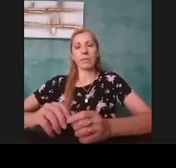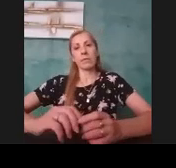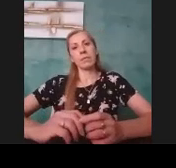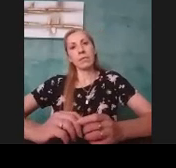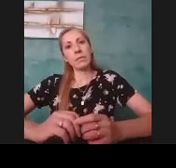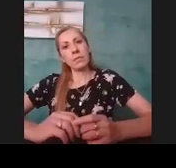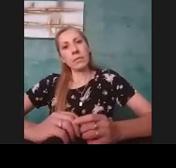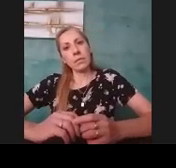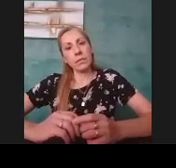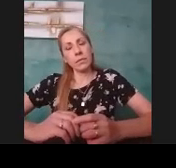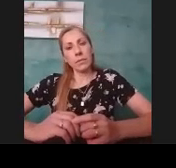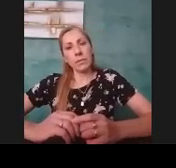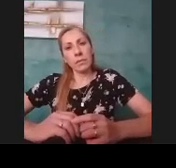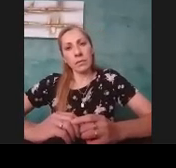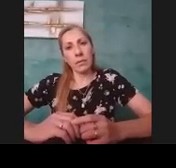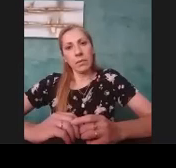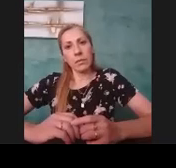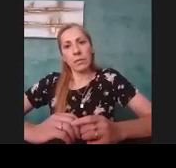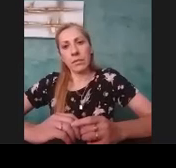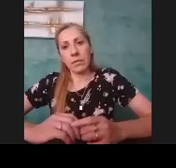llegue y decida qué voy a hacer.